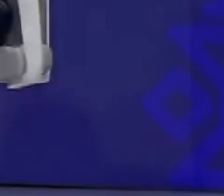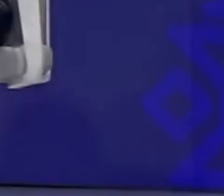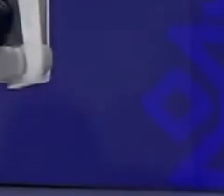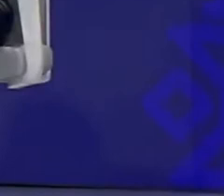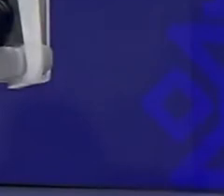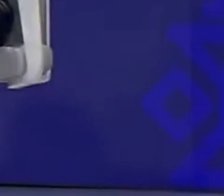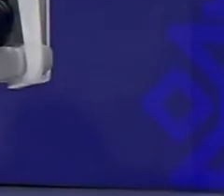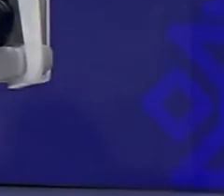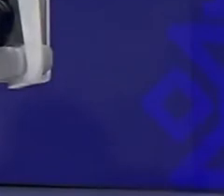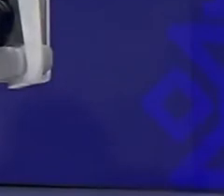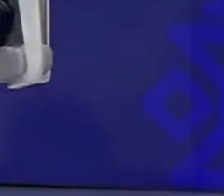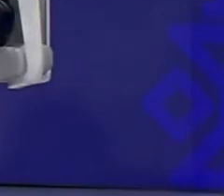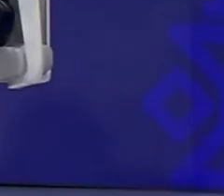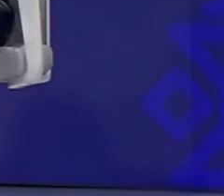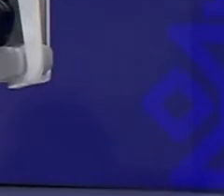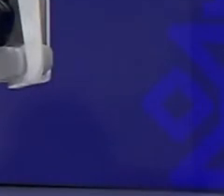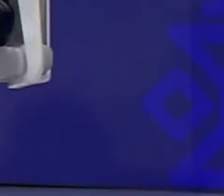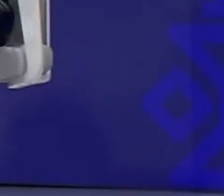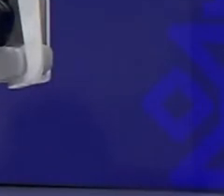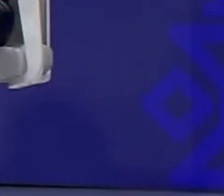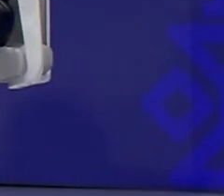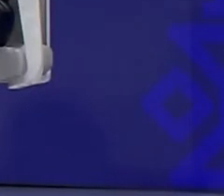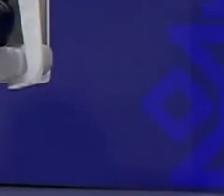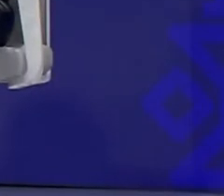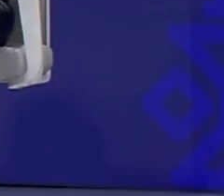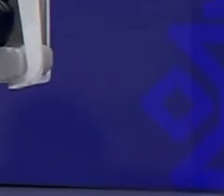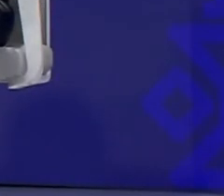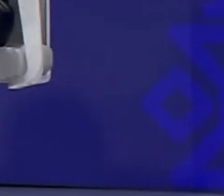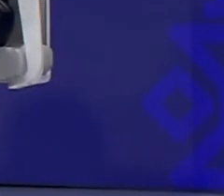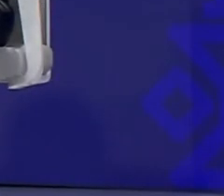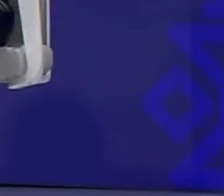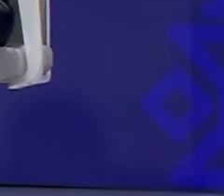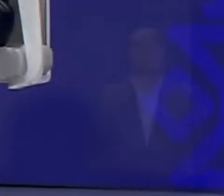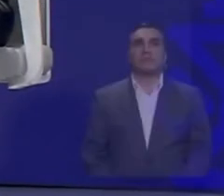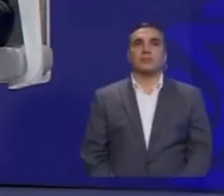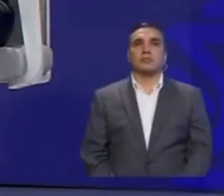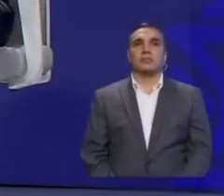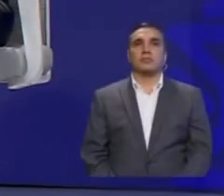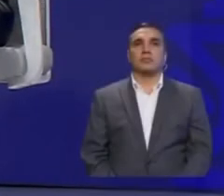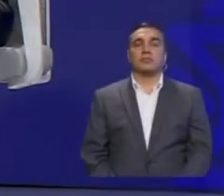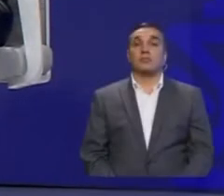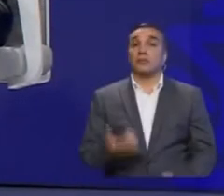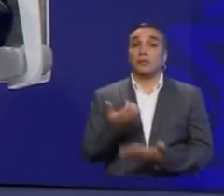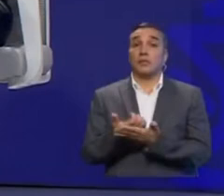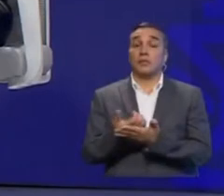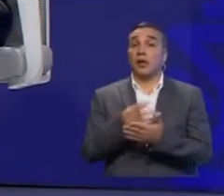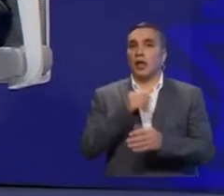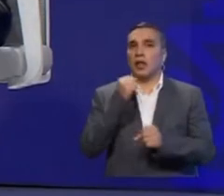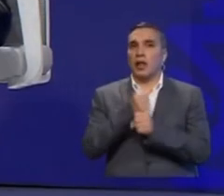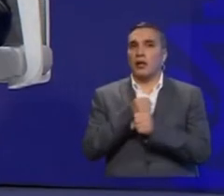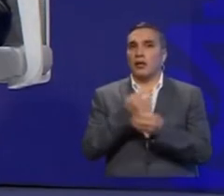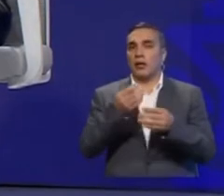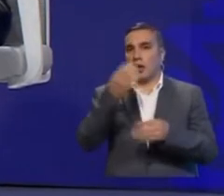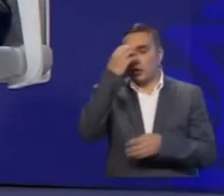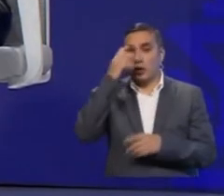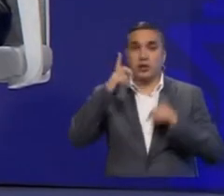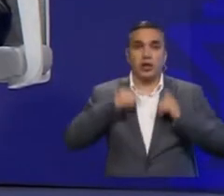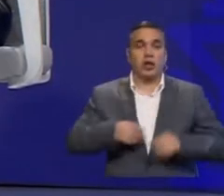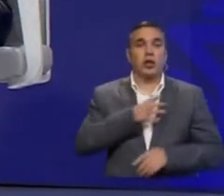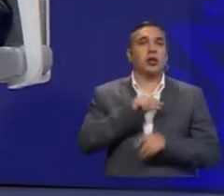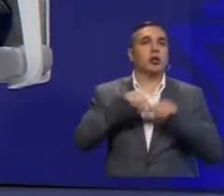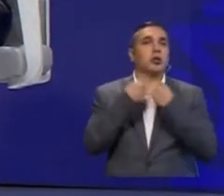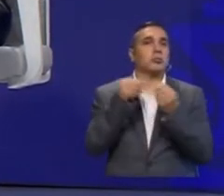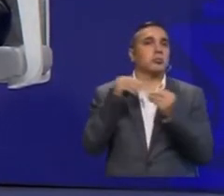Bien, ahora nos acompañan 8 nuevos participantes quienes abordarán también los ejes temáticos, economía y empleo, educación, salud,